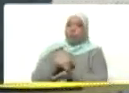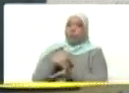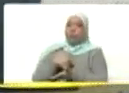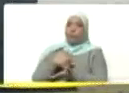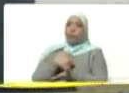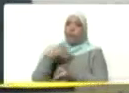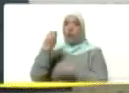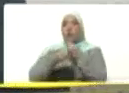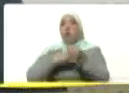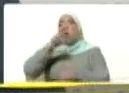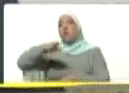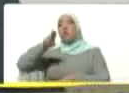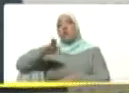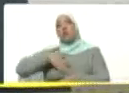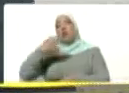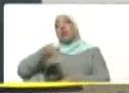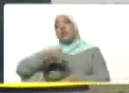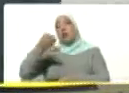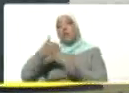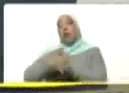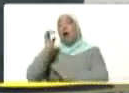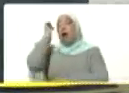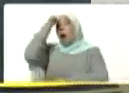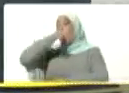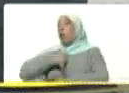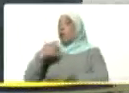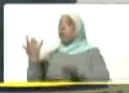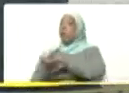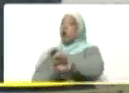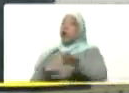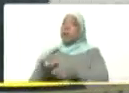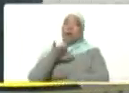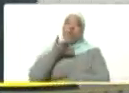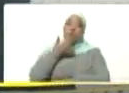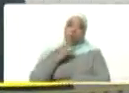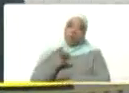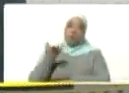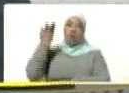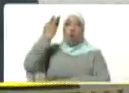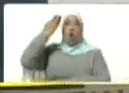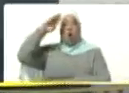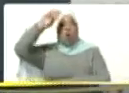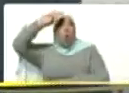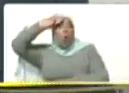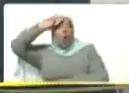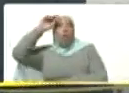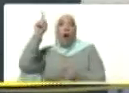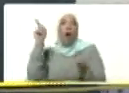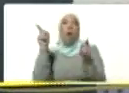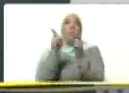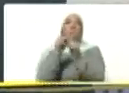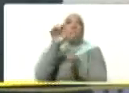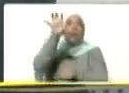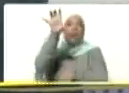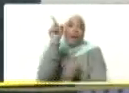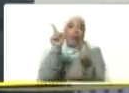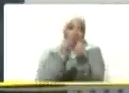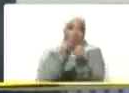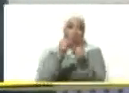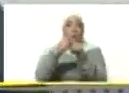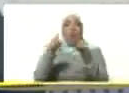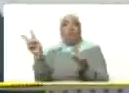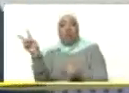coercion no siempre pueden soportar la coerción por parte del imperialismo or threats to o sus amenazas surrender on this